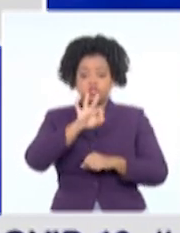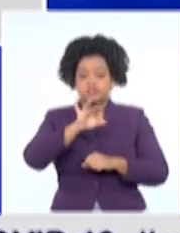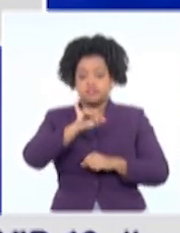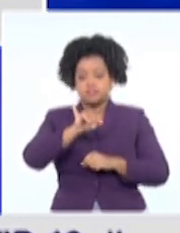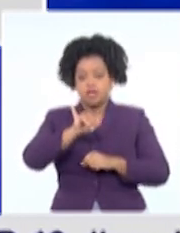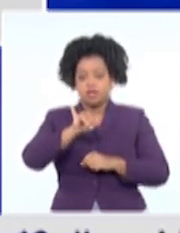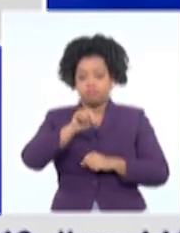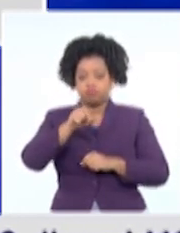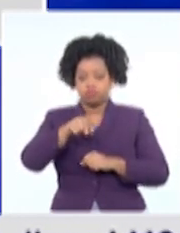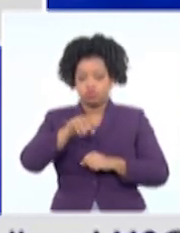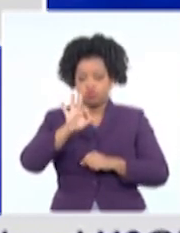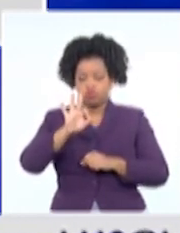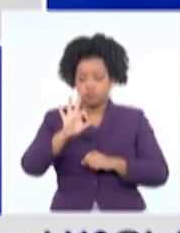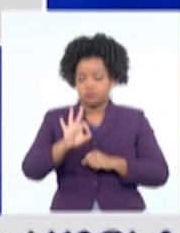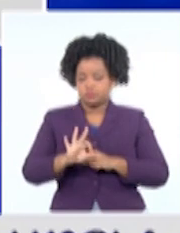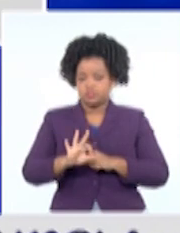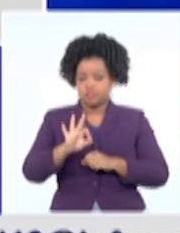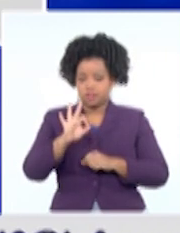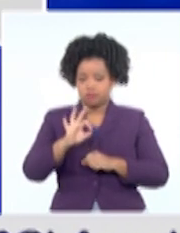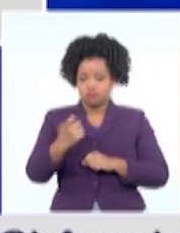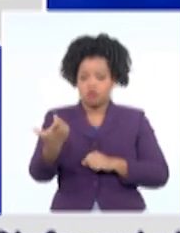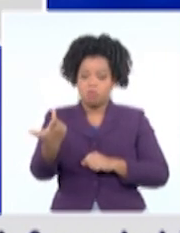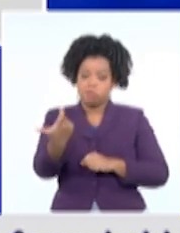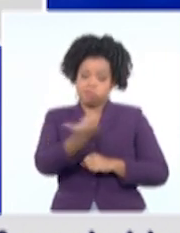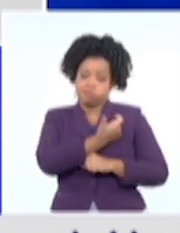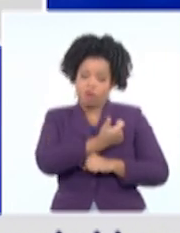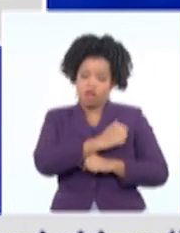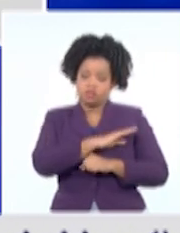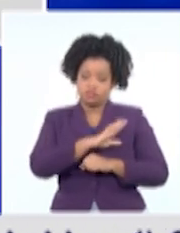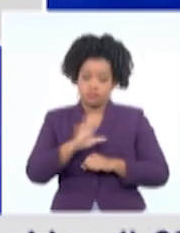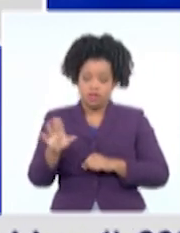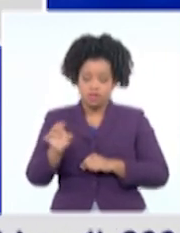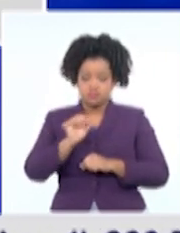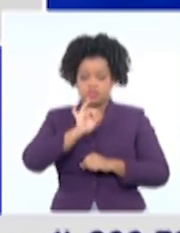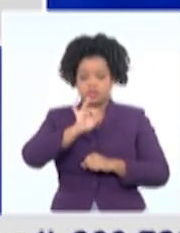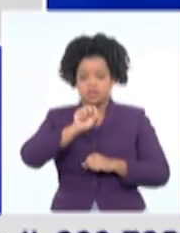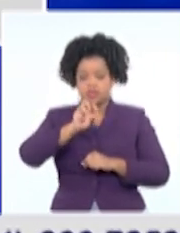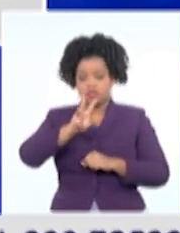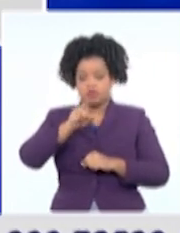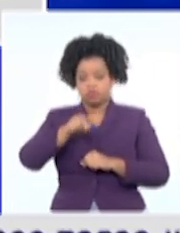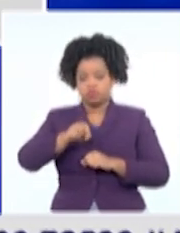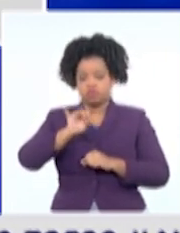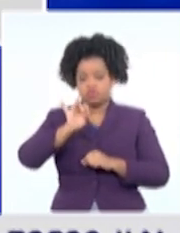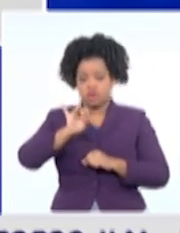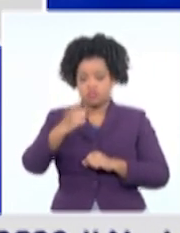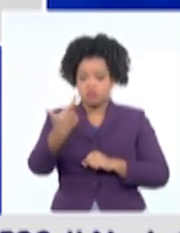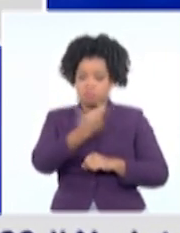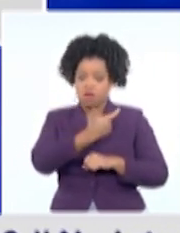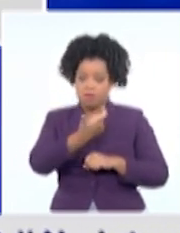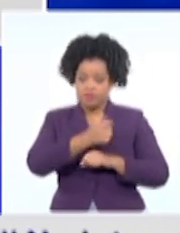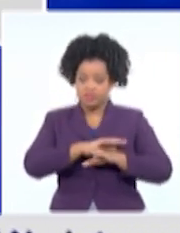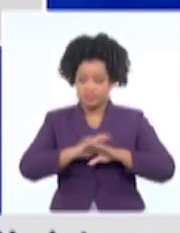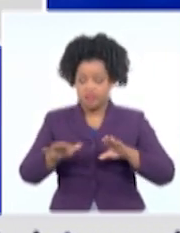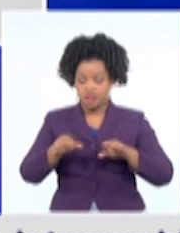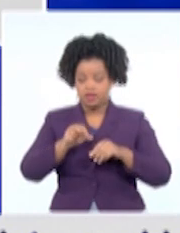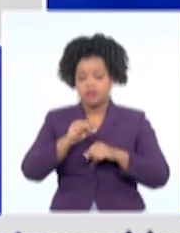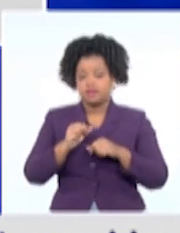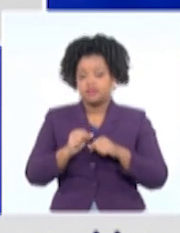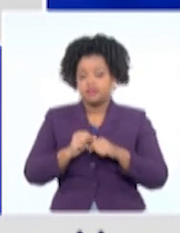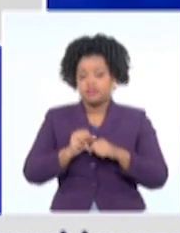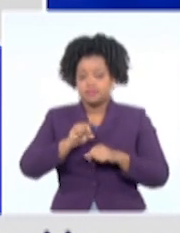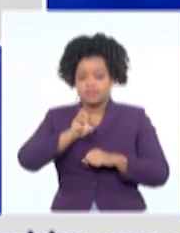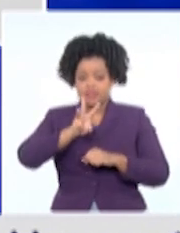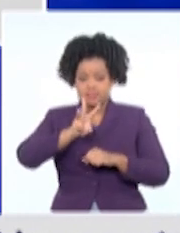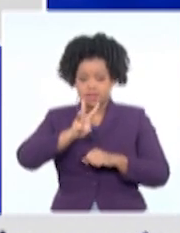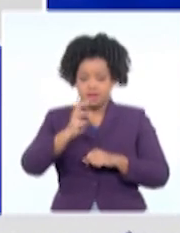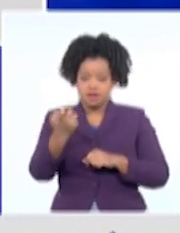86,8% con la primera dosis, el 73,7% segunda, en la tercera dosis el 58,2%